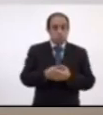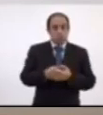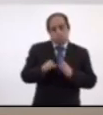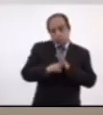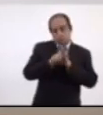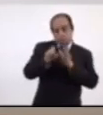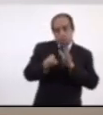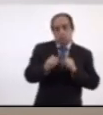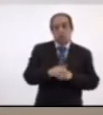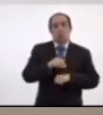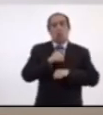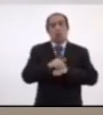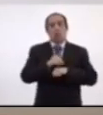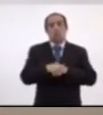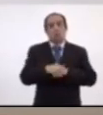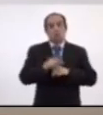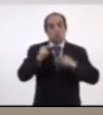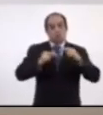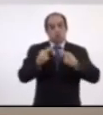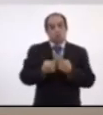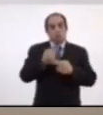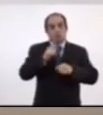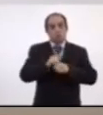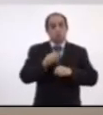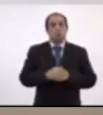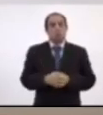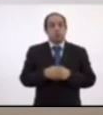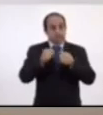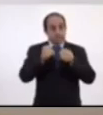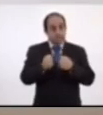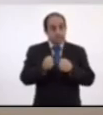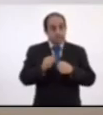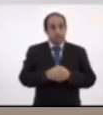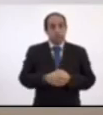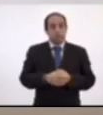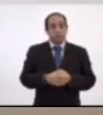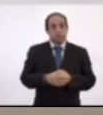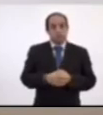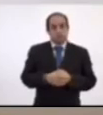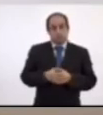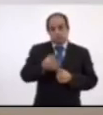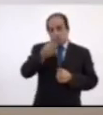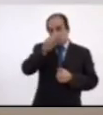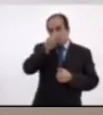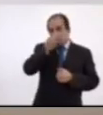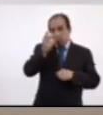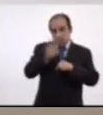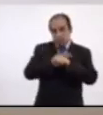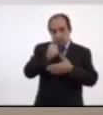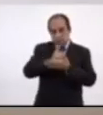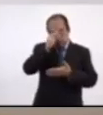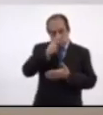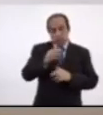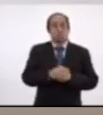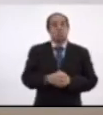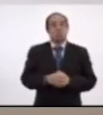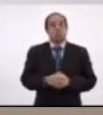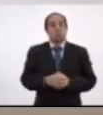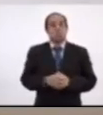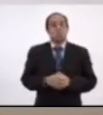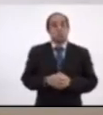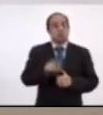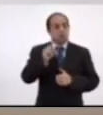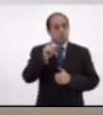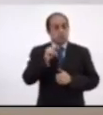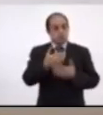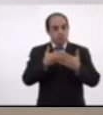un ejemplo con números a nivel nacional, que seguramente son cercanos a lo que ocurrió en la Ciudad de México. Sin embargo, también, antes